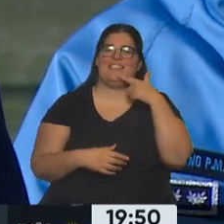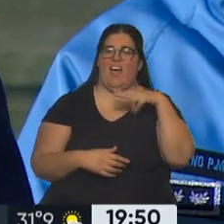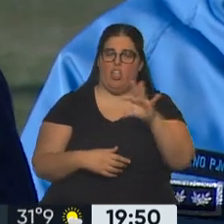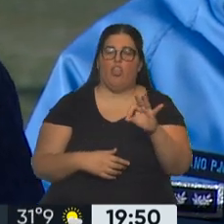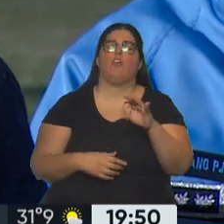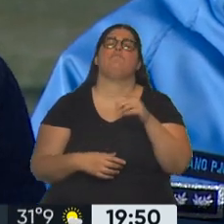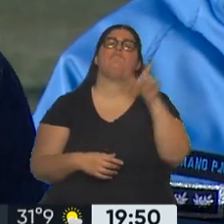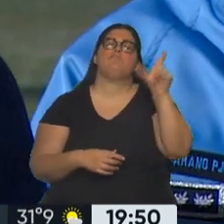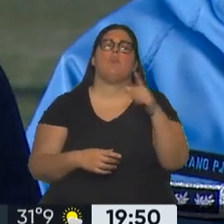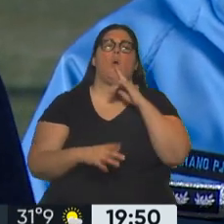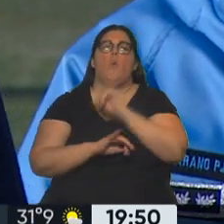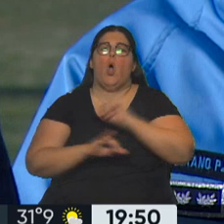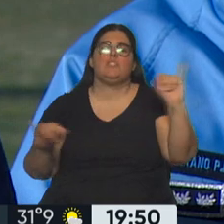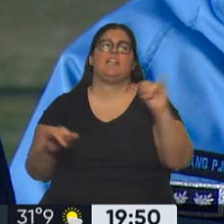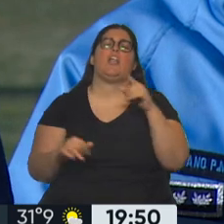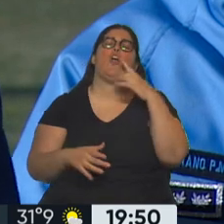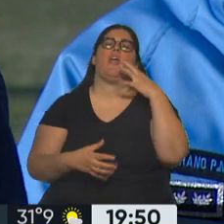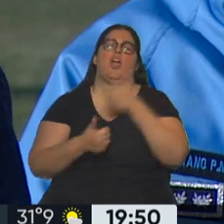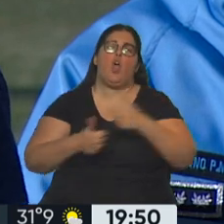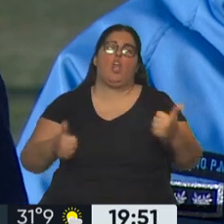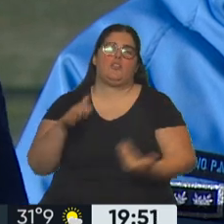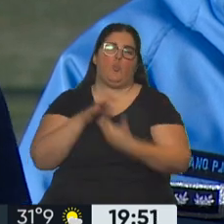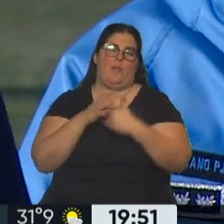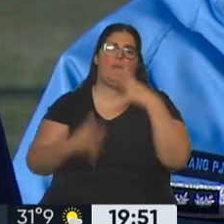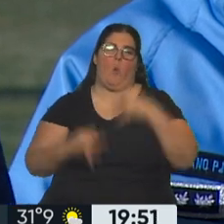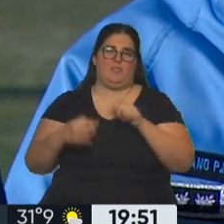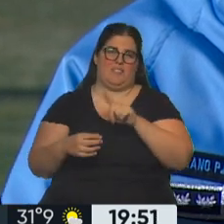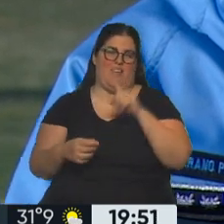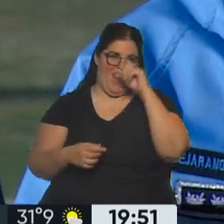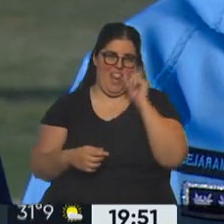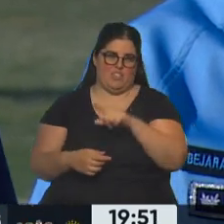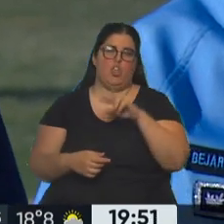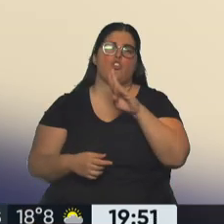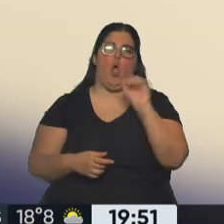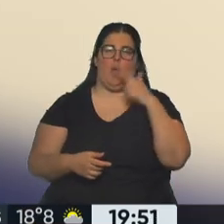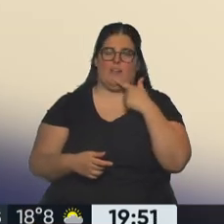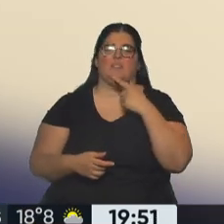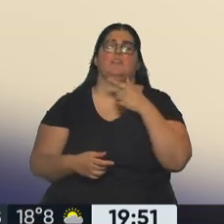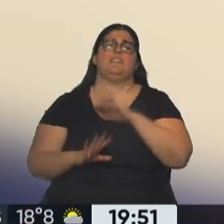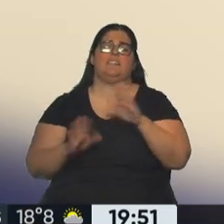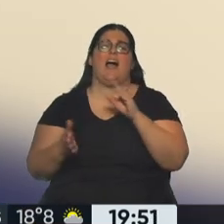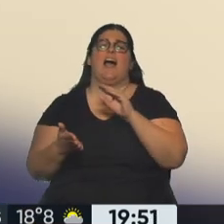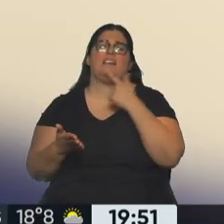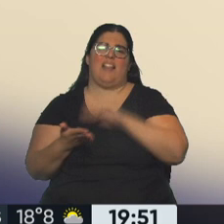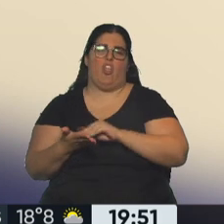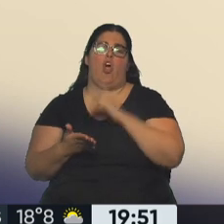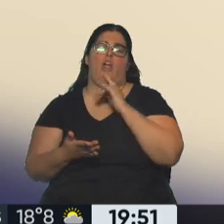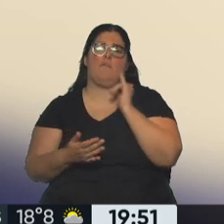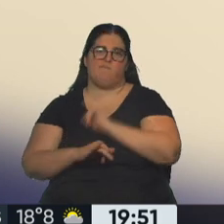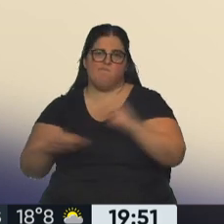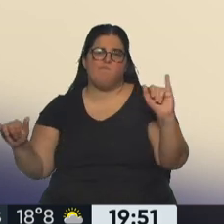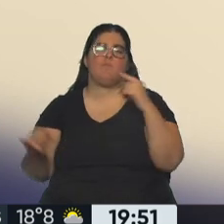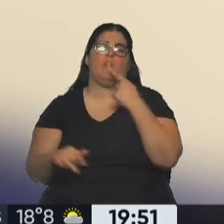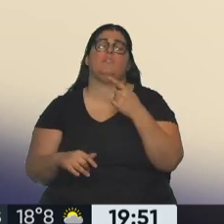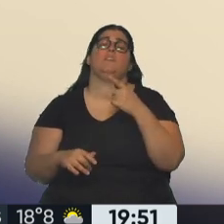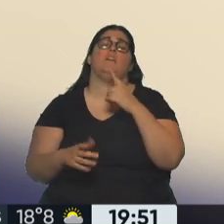la Corte Suprema de Justicia de la Nación, Silvio Robles. Así lo anticipó la senadora Juliana Di Tullio. No se descarta que las